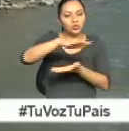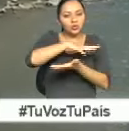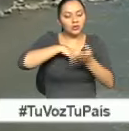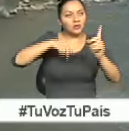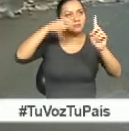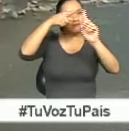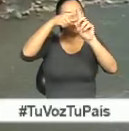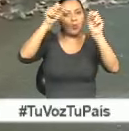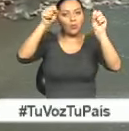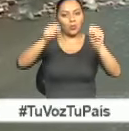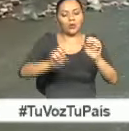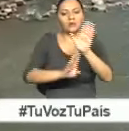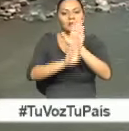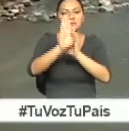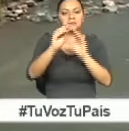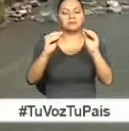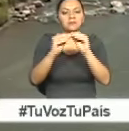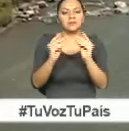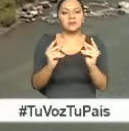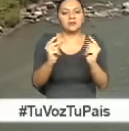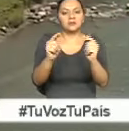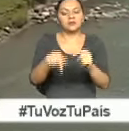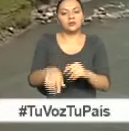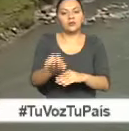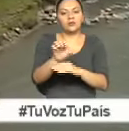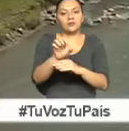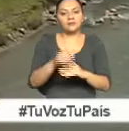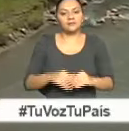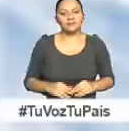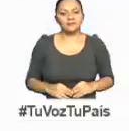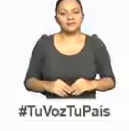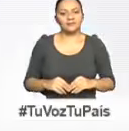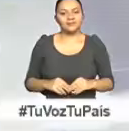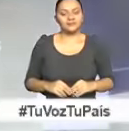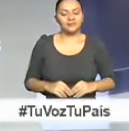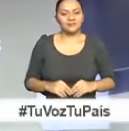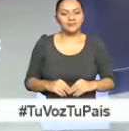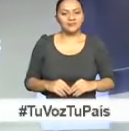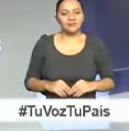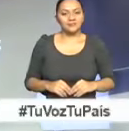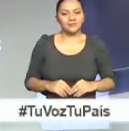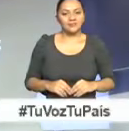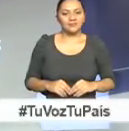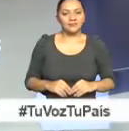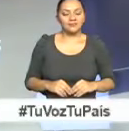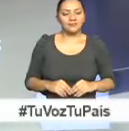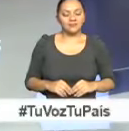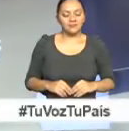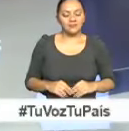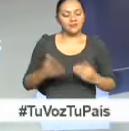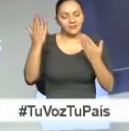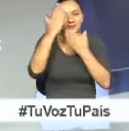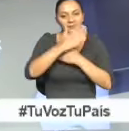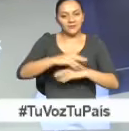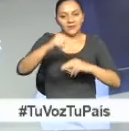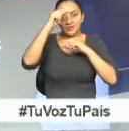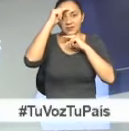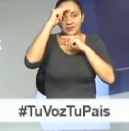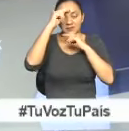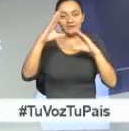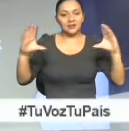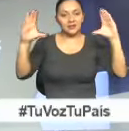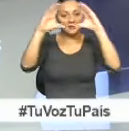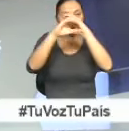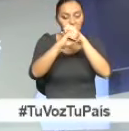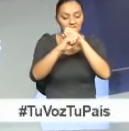a desarrollarse con mayor rapidez en el Ecuador. Y llegamos al final de la transmisión de